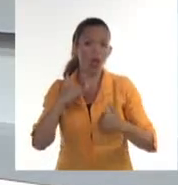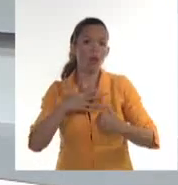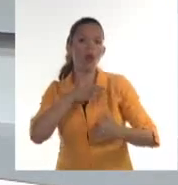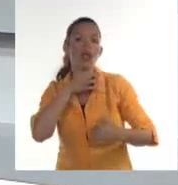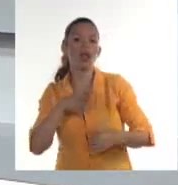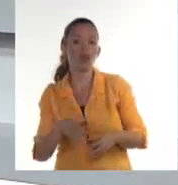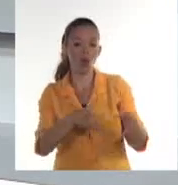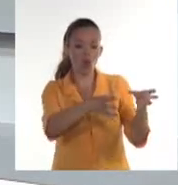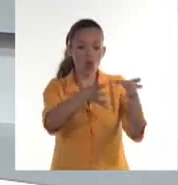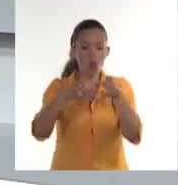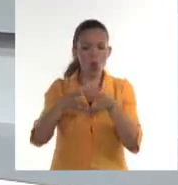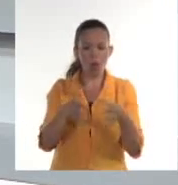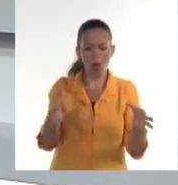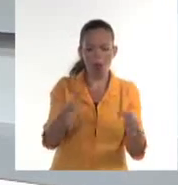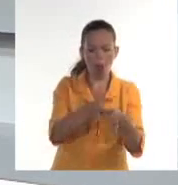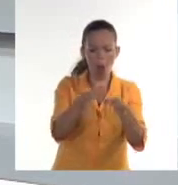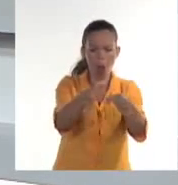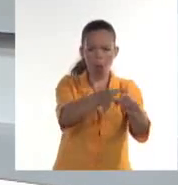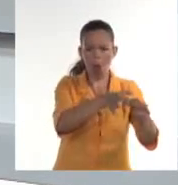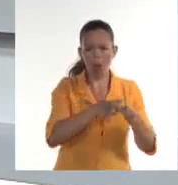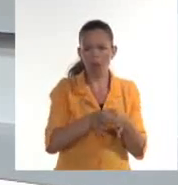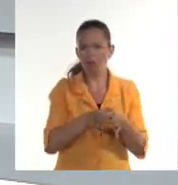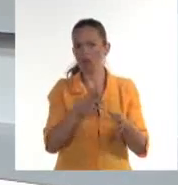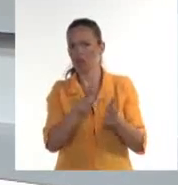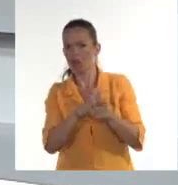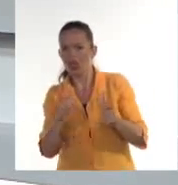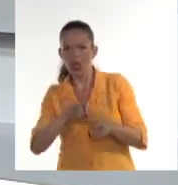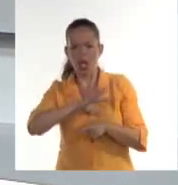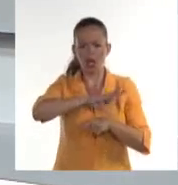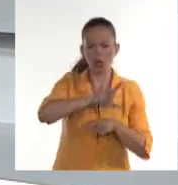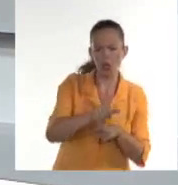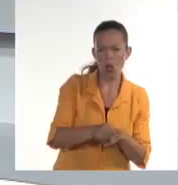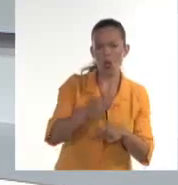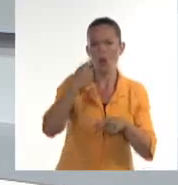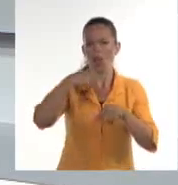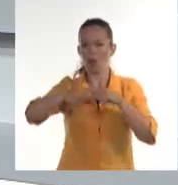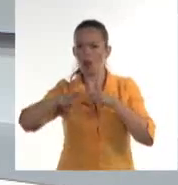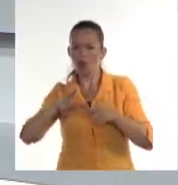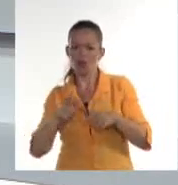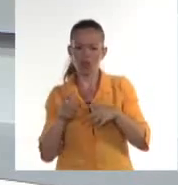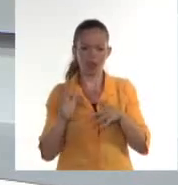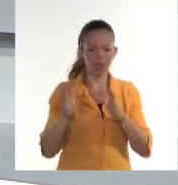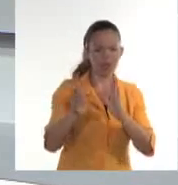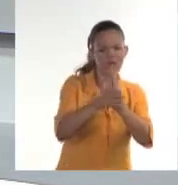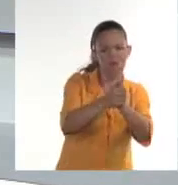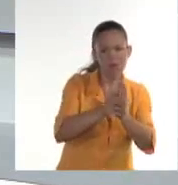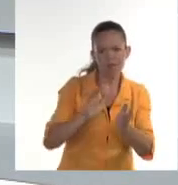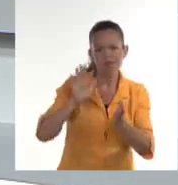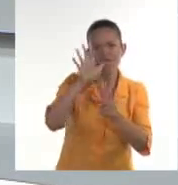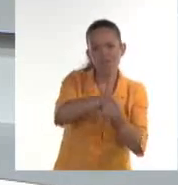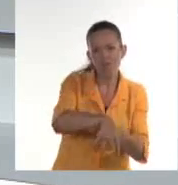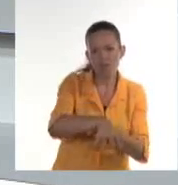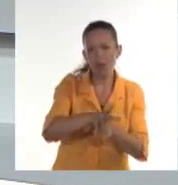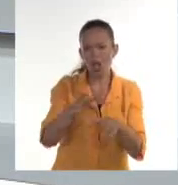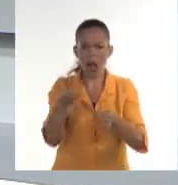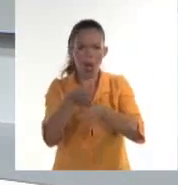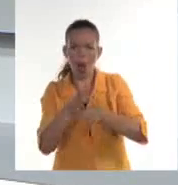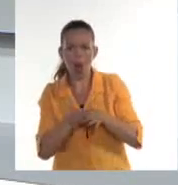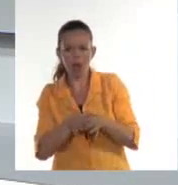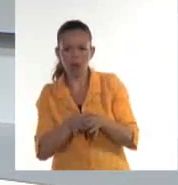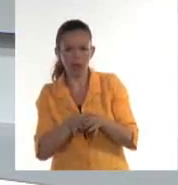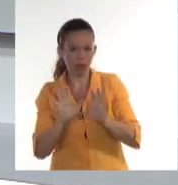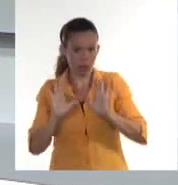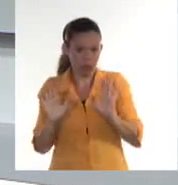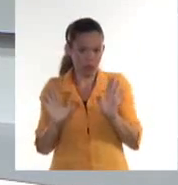aisladas dedicadas a la extorsión y el secuestro para tener dinero a una organización unificada, con una misión política común, con un